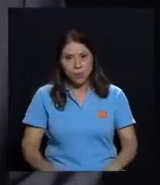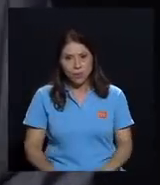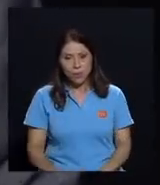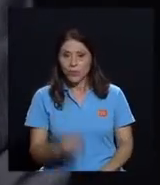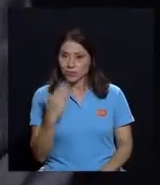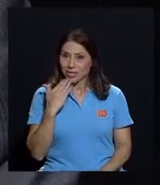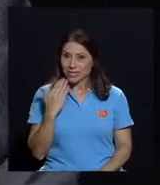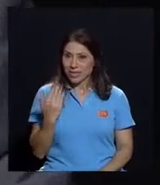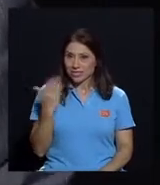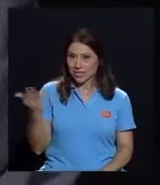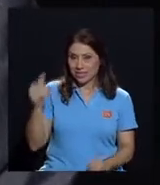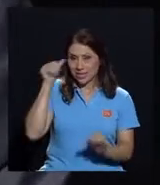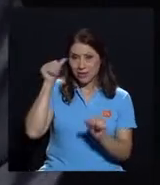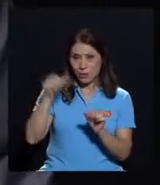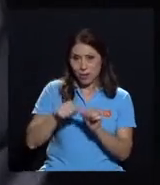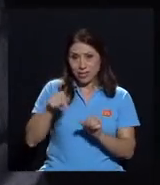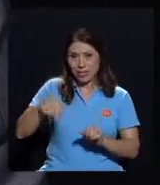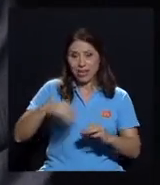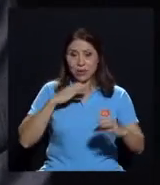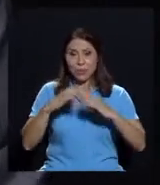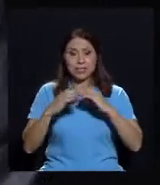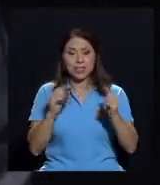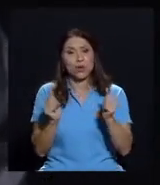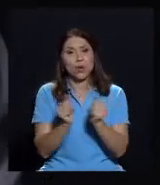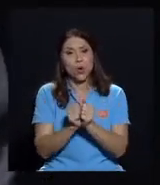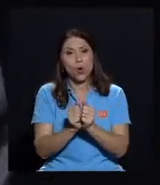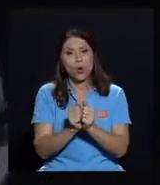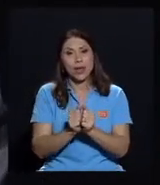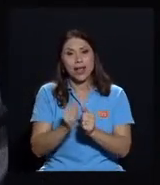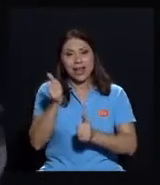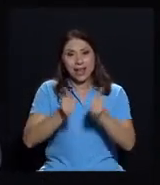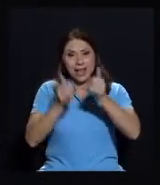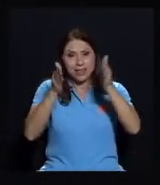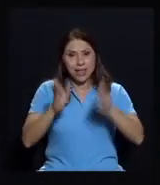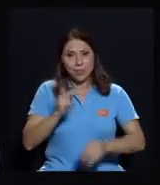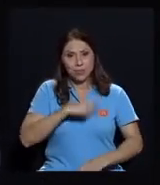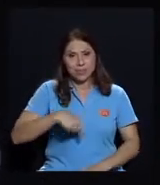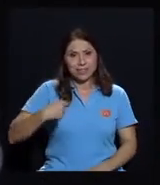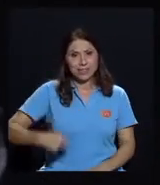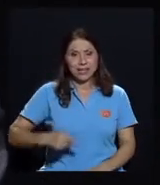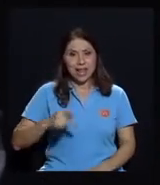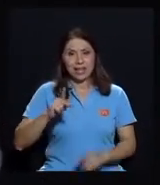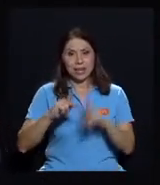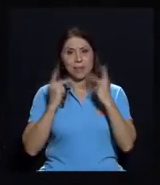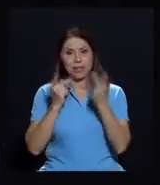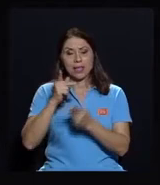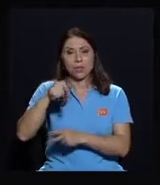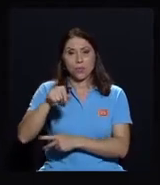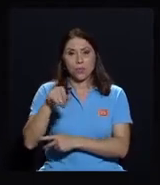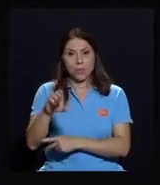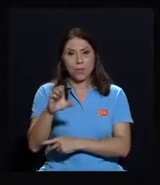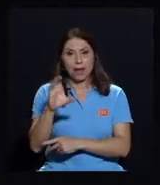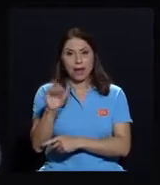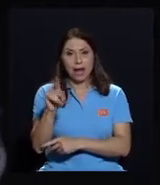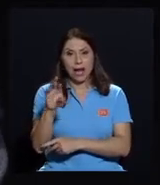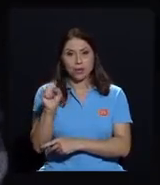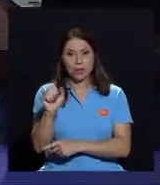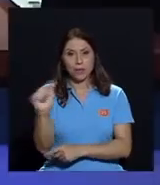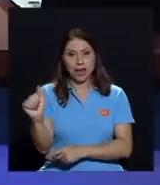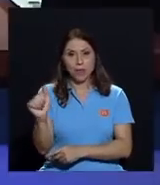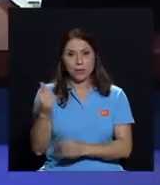le recuerdo que estamos en el conversatorio con el candidato presidencial del partido acción ciudadana don carlos alvarado